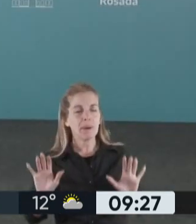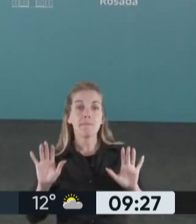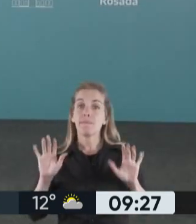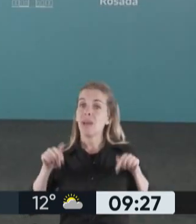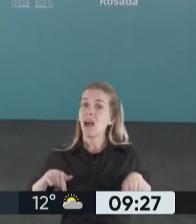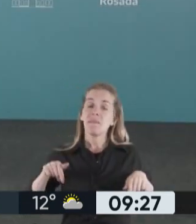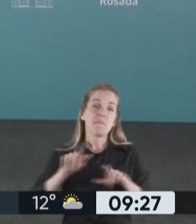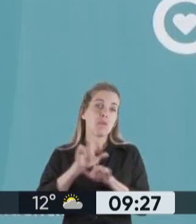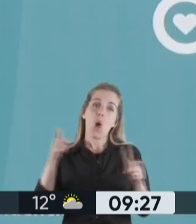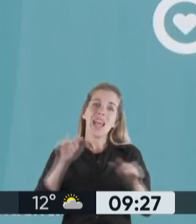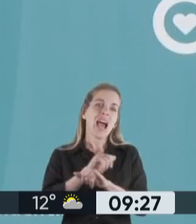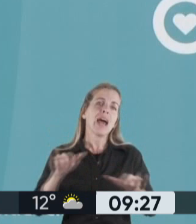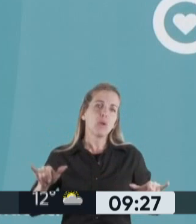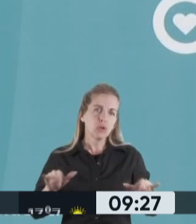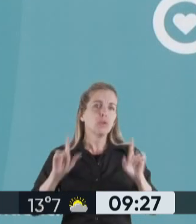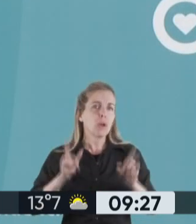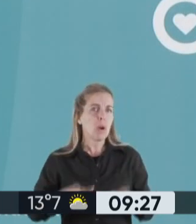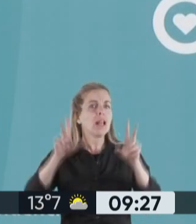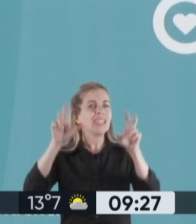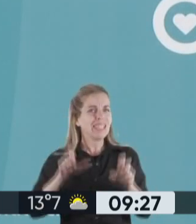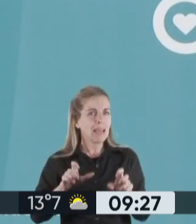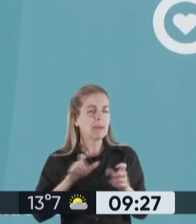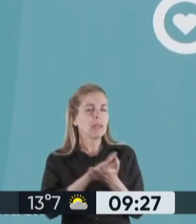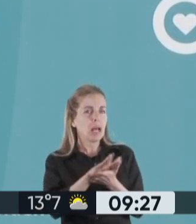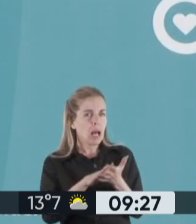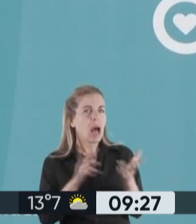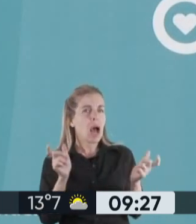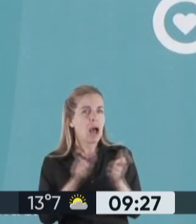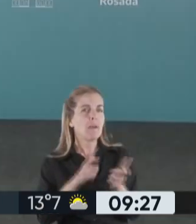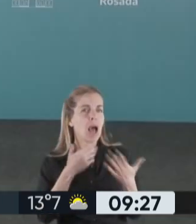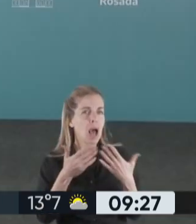pensado en los próximos días, pero es un tema, por supuesto, que está en evaluación y en tratamiento.